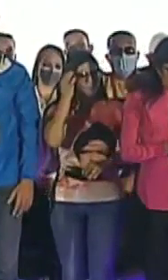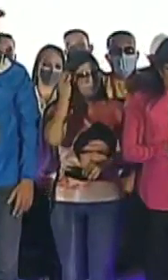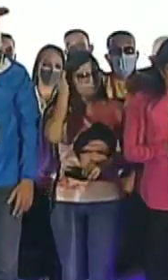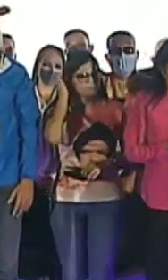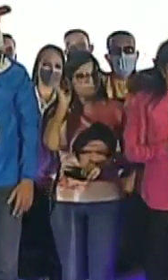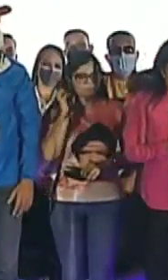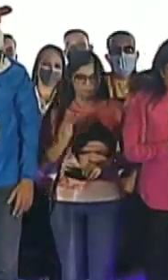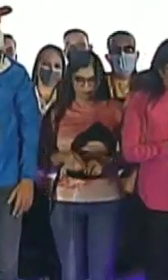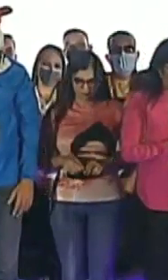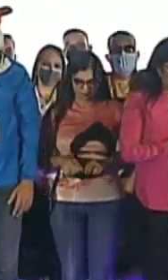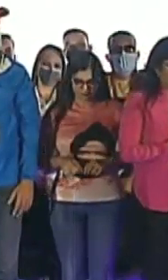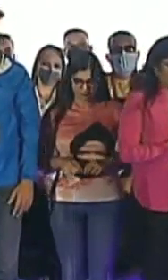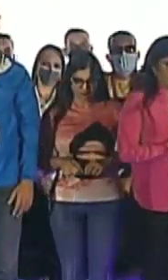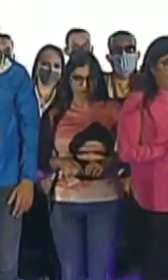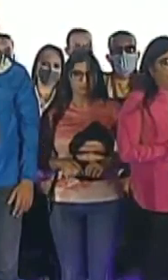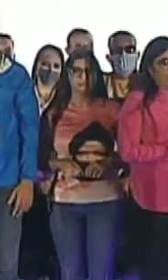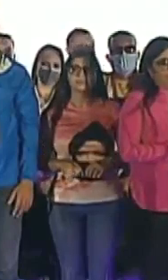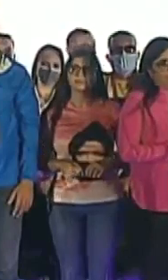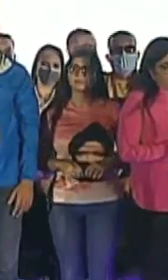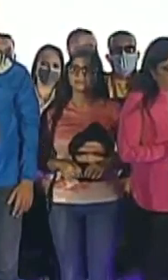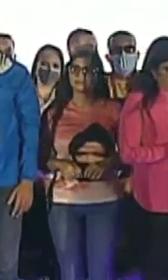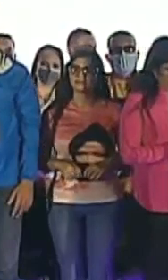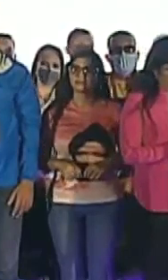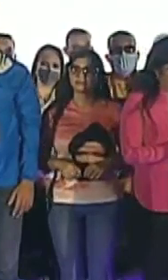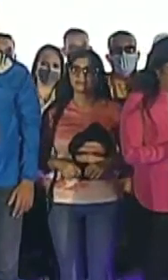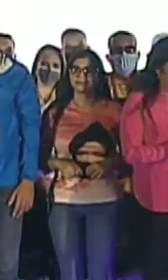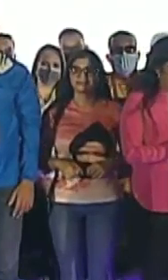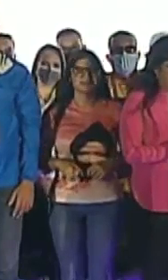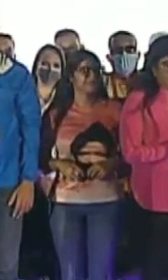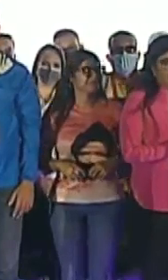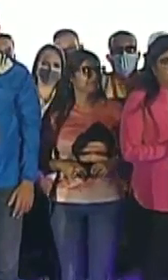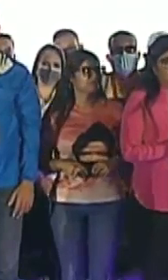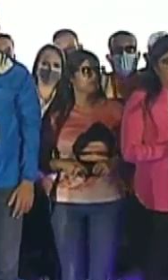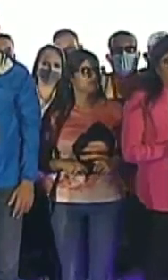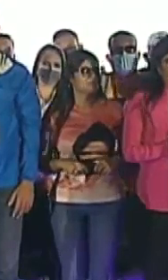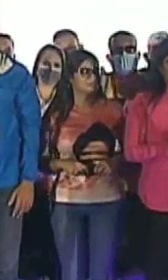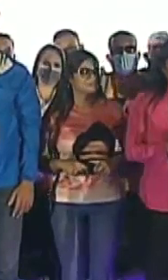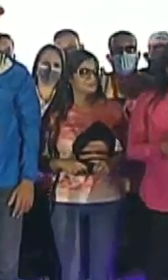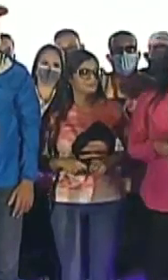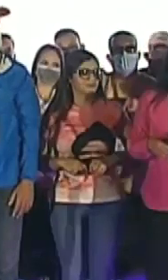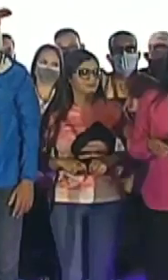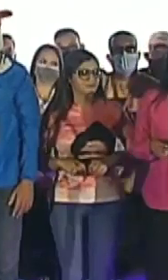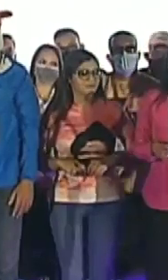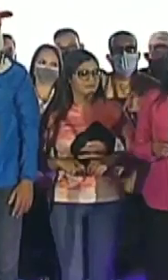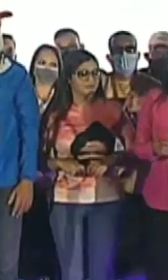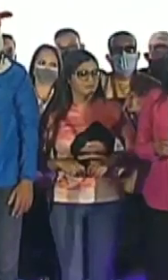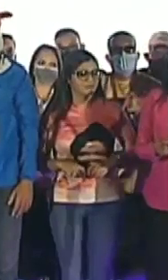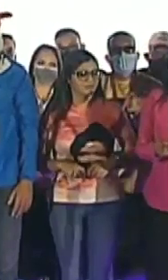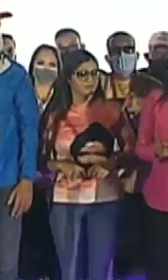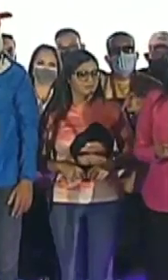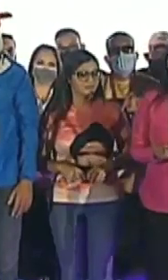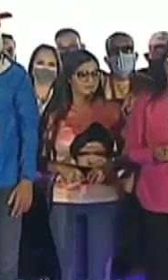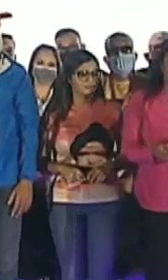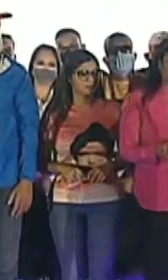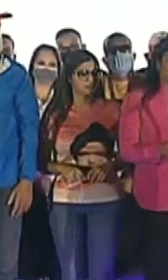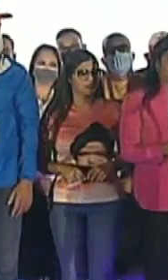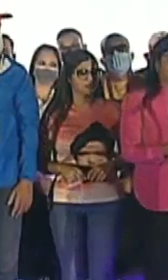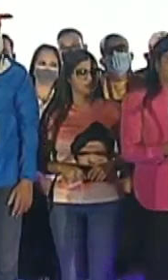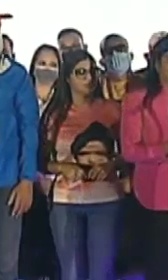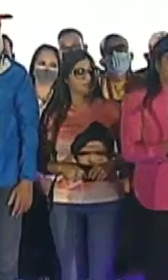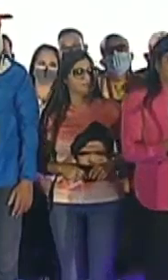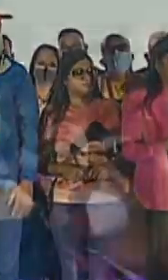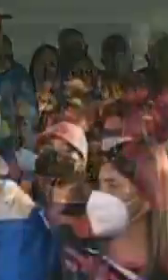identidad nacional. Yo les había traído unas frases de Augusto Mijares en lo afirmativo